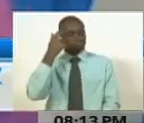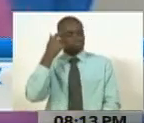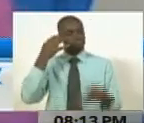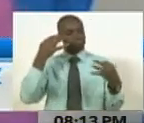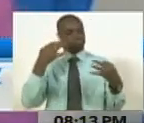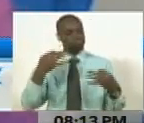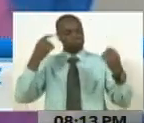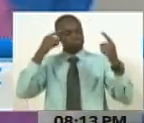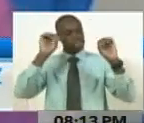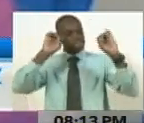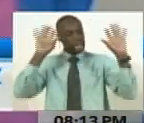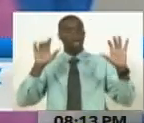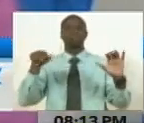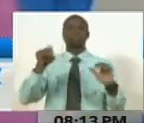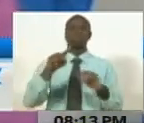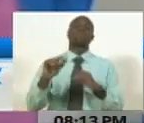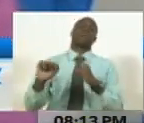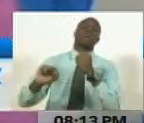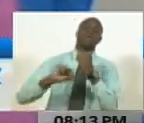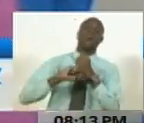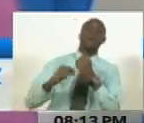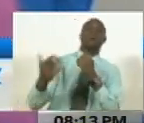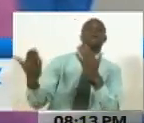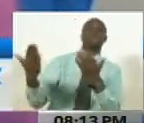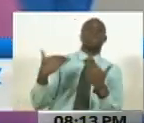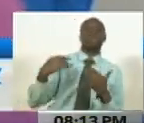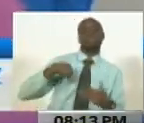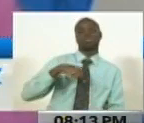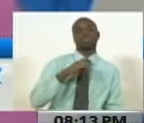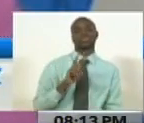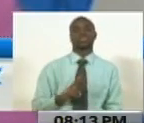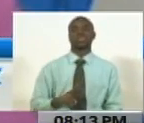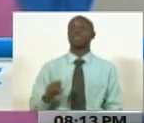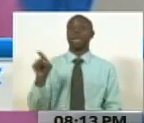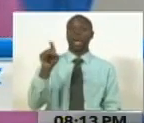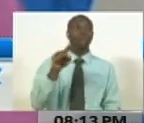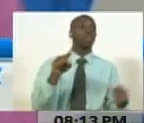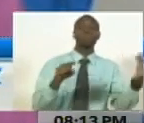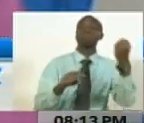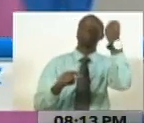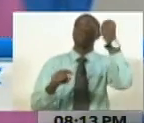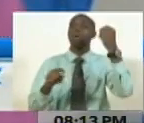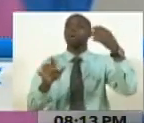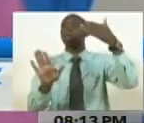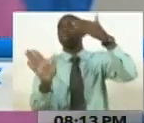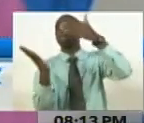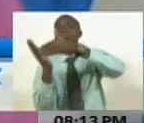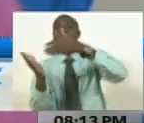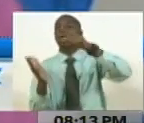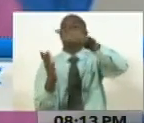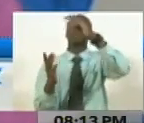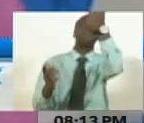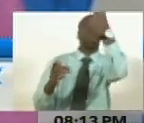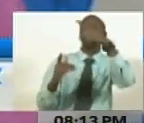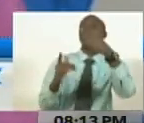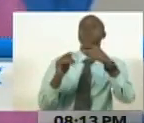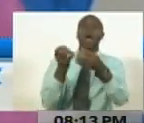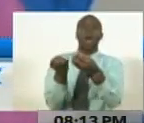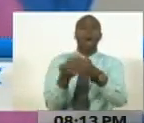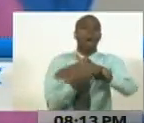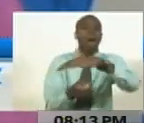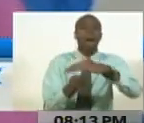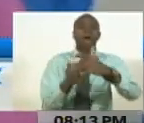que a pesar de que han sido sometidos a amenazas,